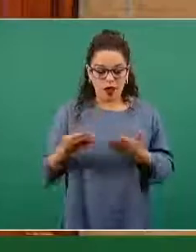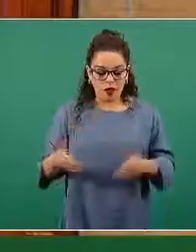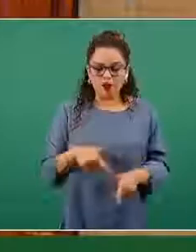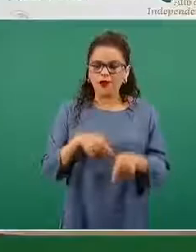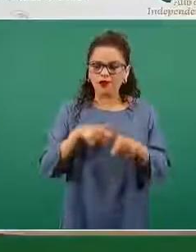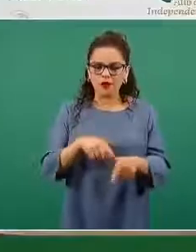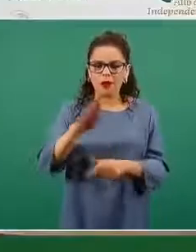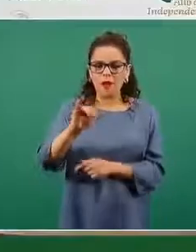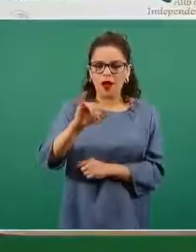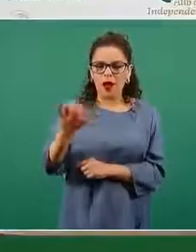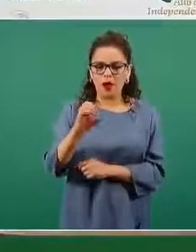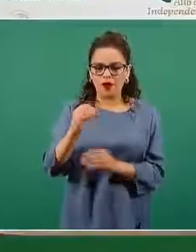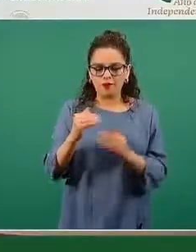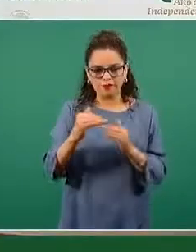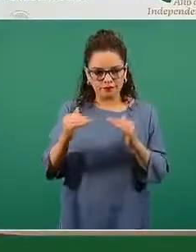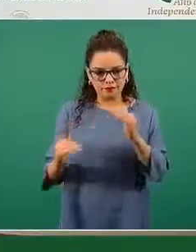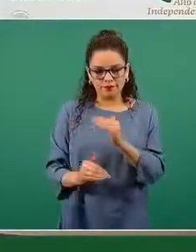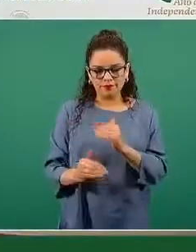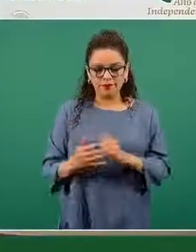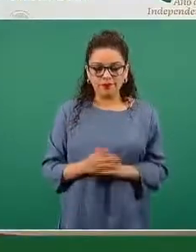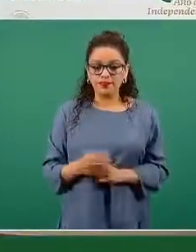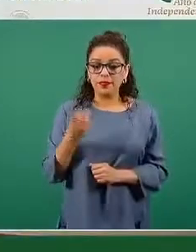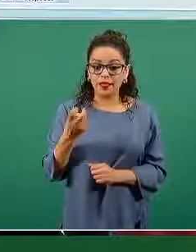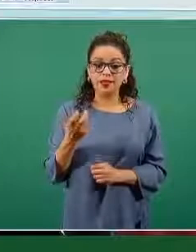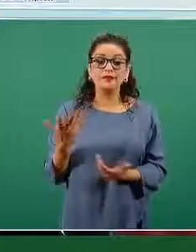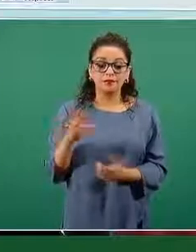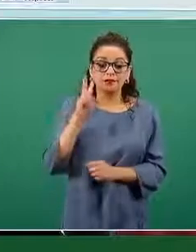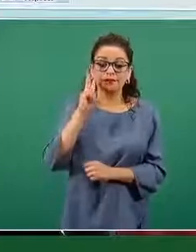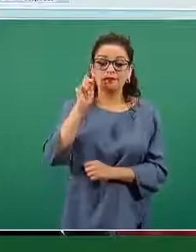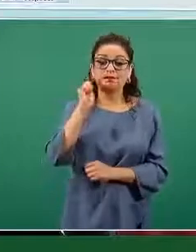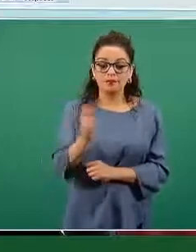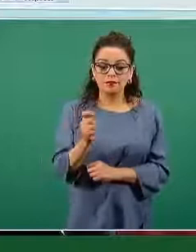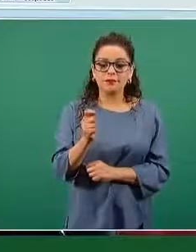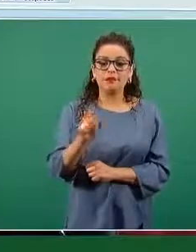baja esta actividad, lo cual obviamente deja a nivel nacional